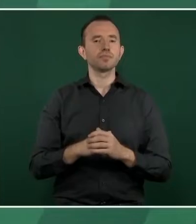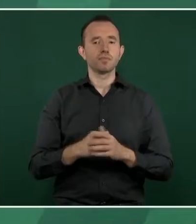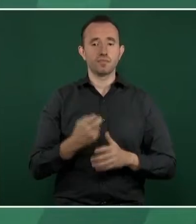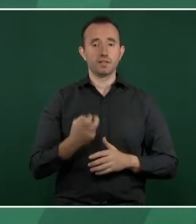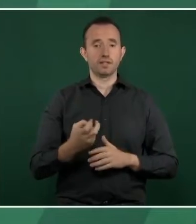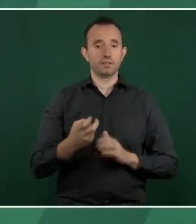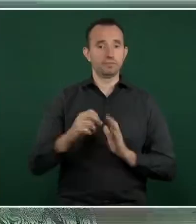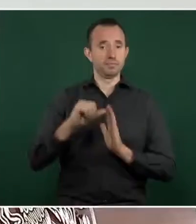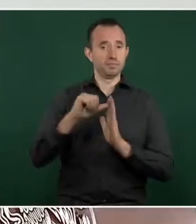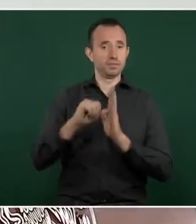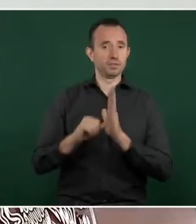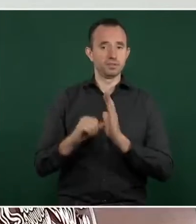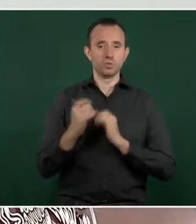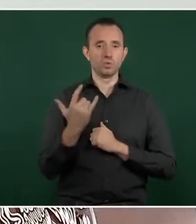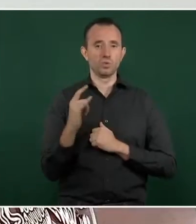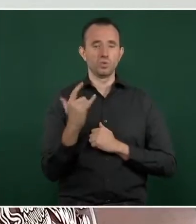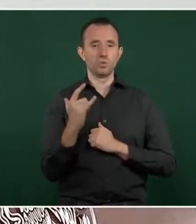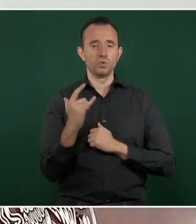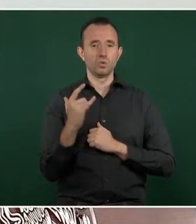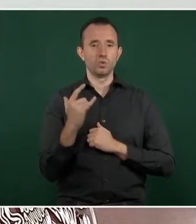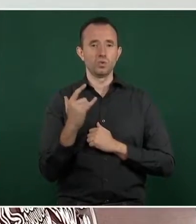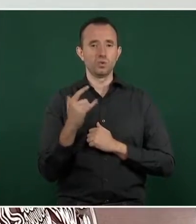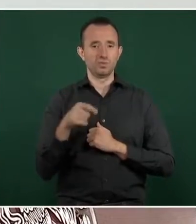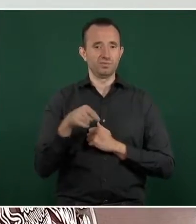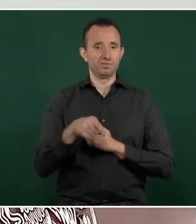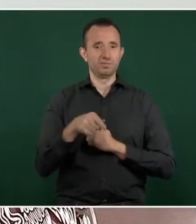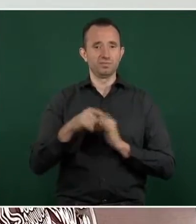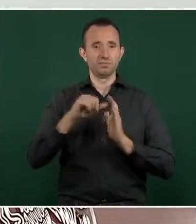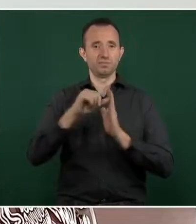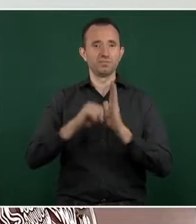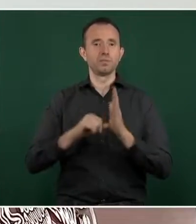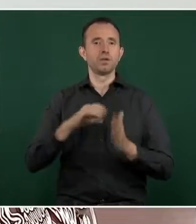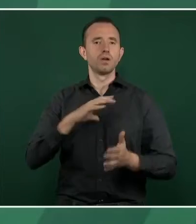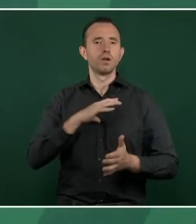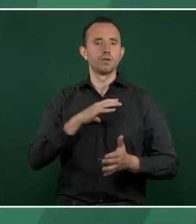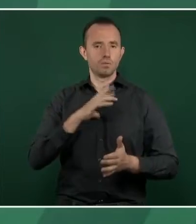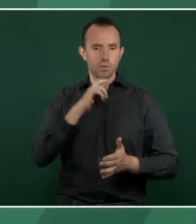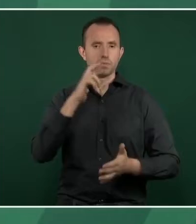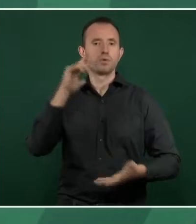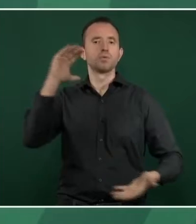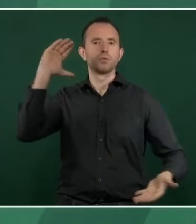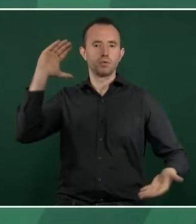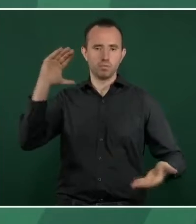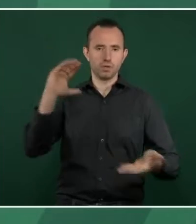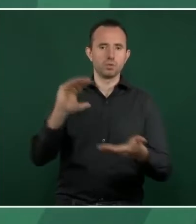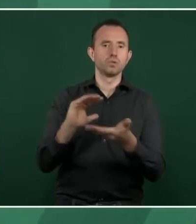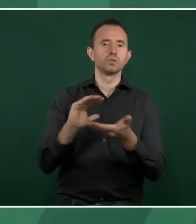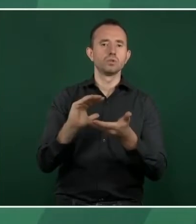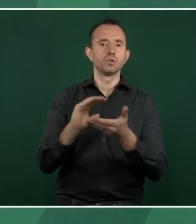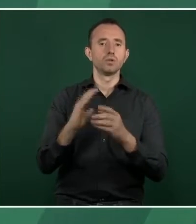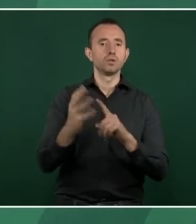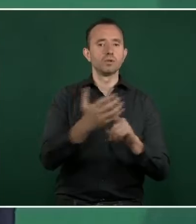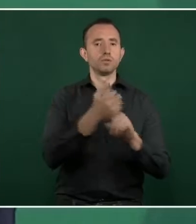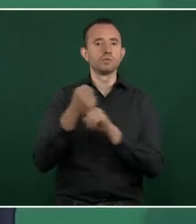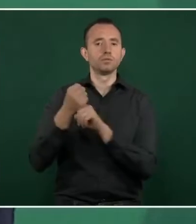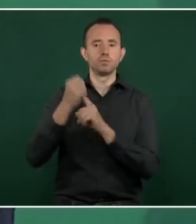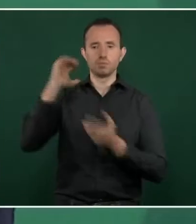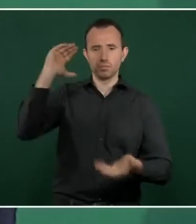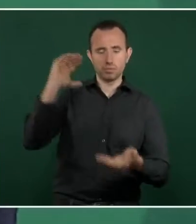de julio es el mes de menos secuestros desde que se tiene registro en el